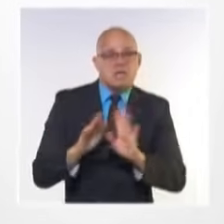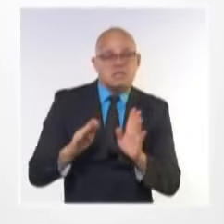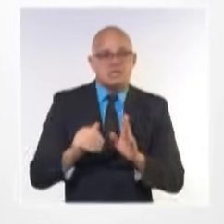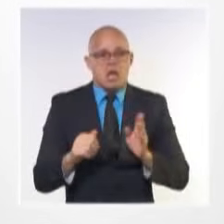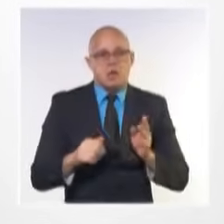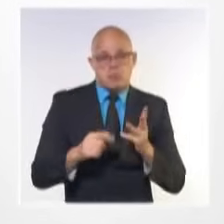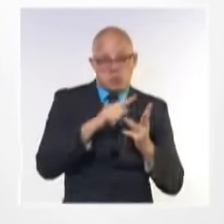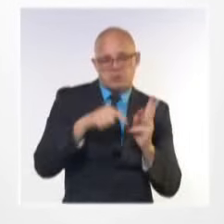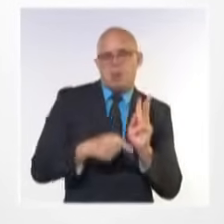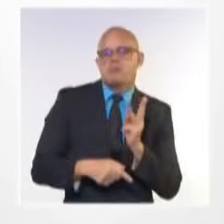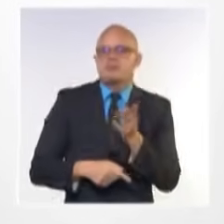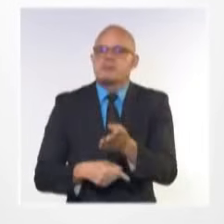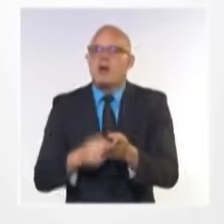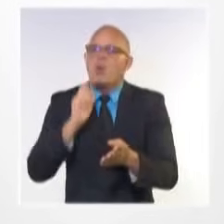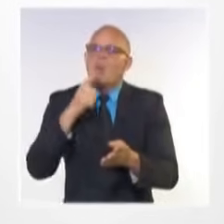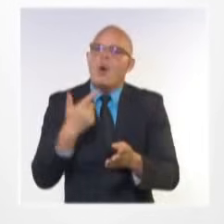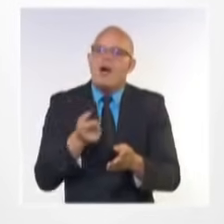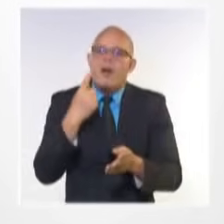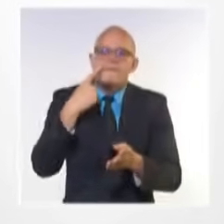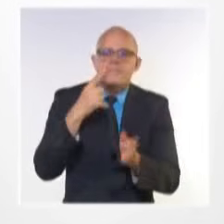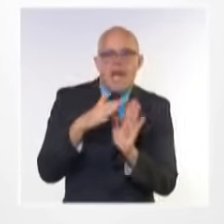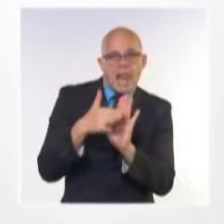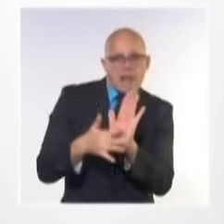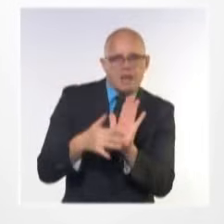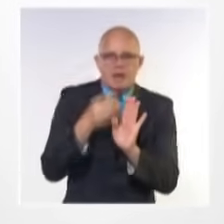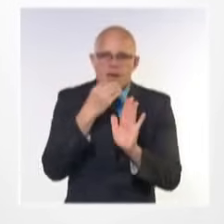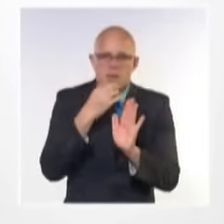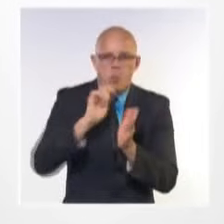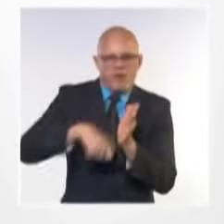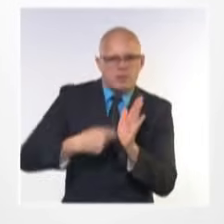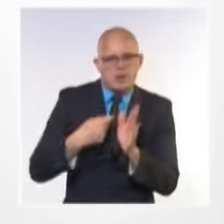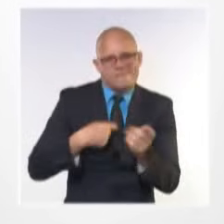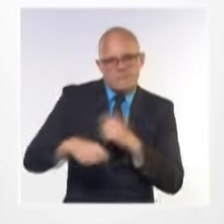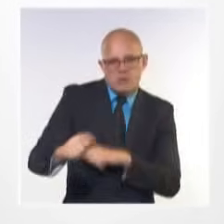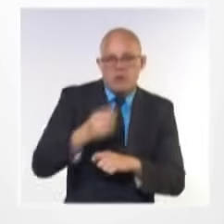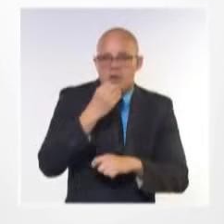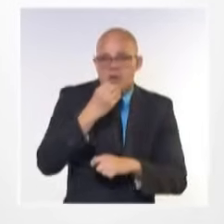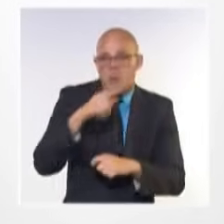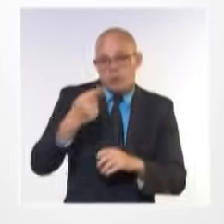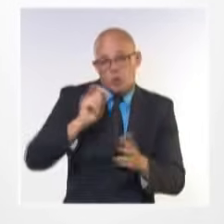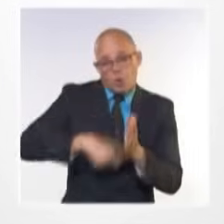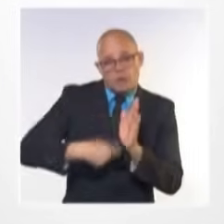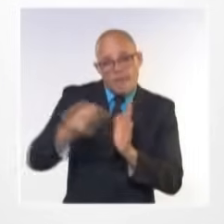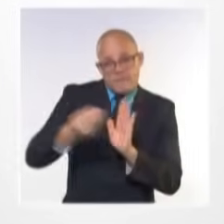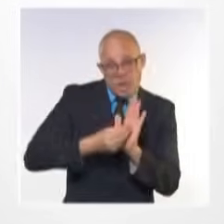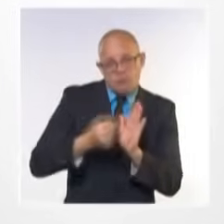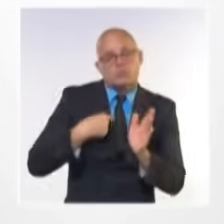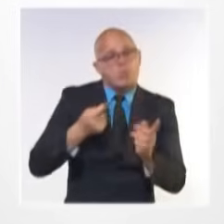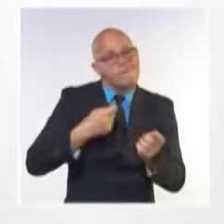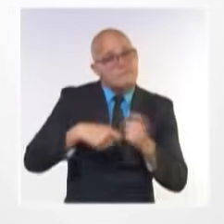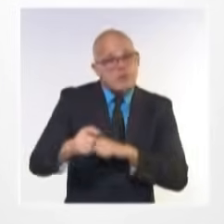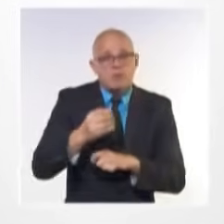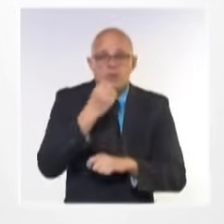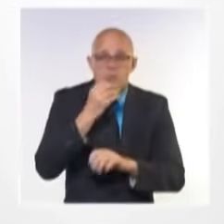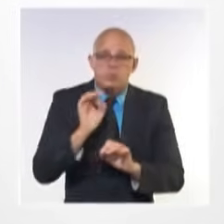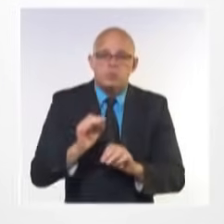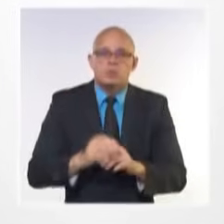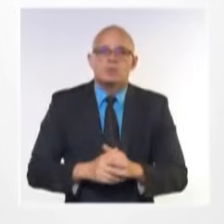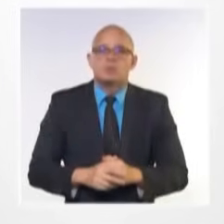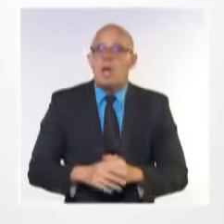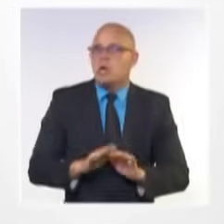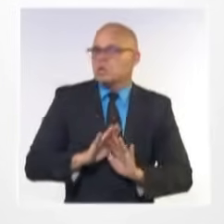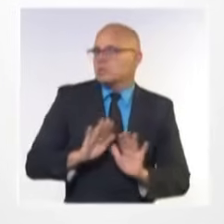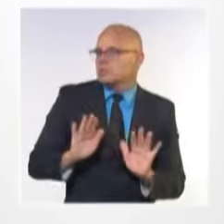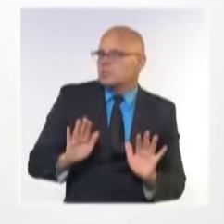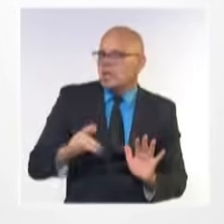entidades y ofrecieron entonces realizarle la venta de este tipo de productos. En este caso, es decir, hasta ahí